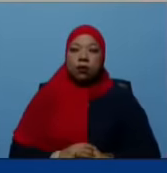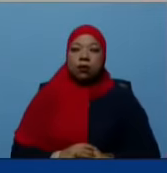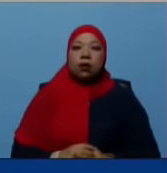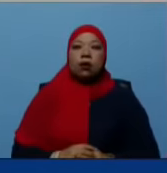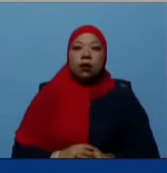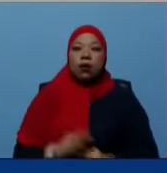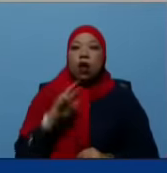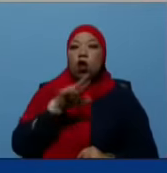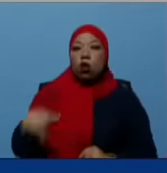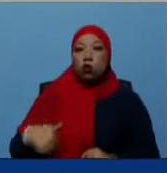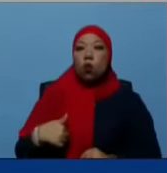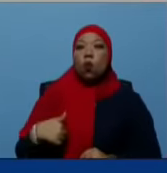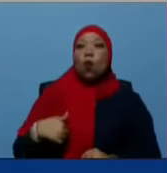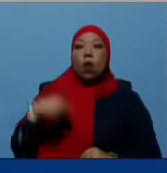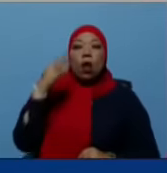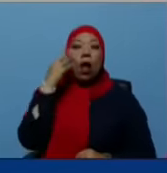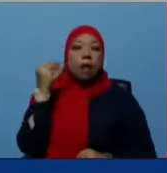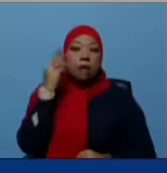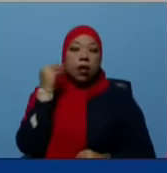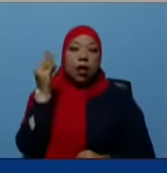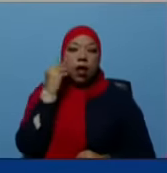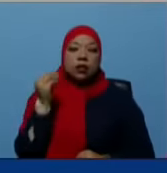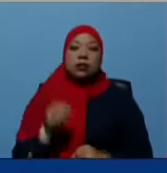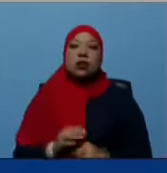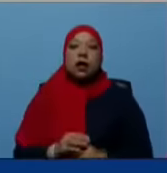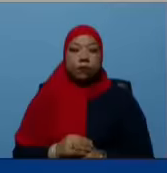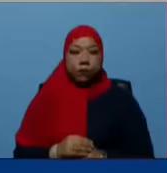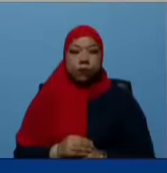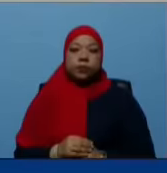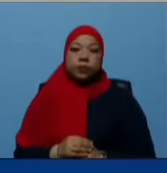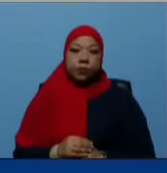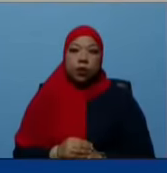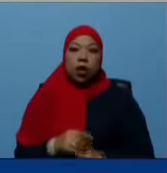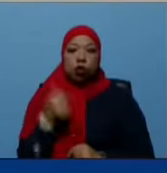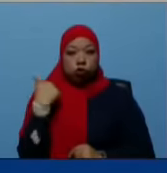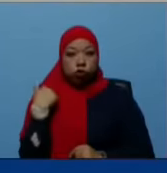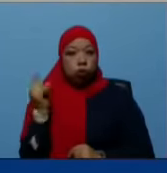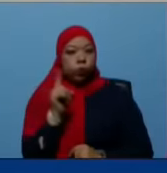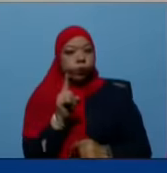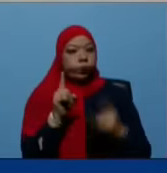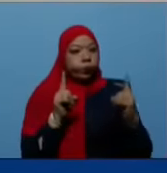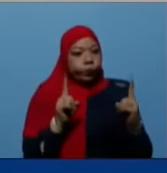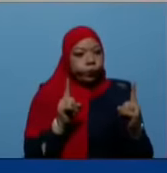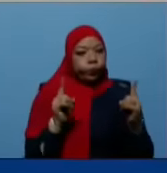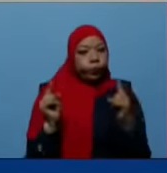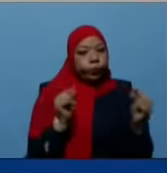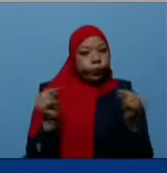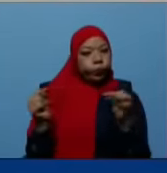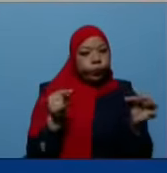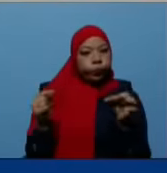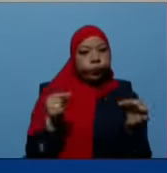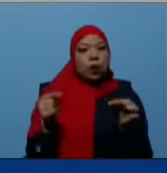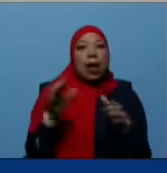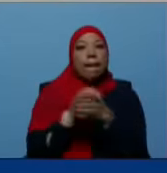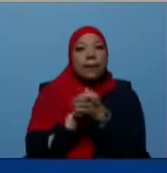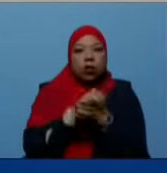Ya nosotros hemos sacado grandes lecciones. Estaba conversando con el compañero Diosdado